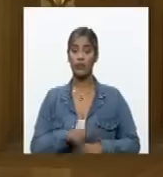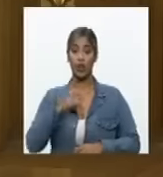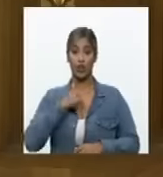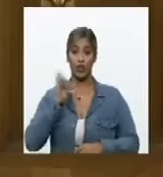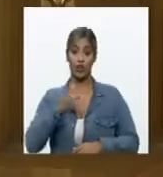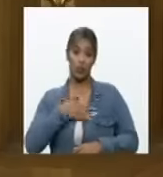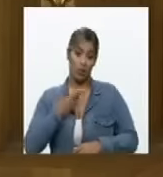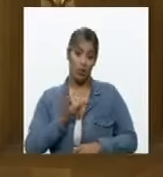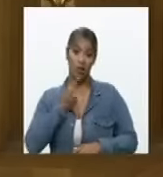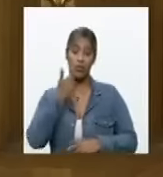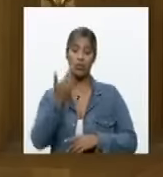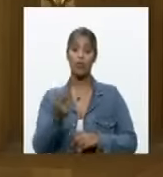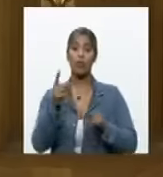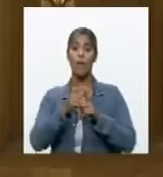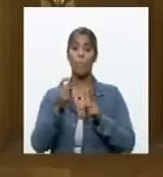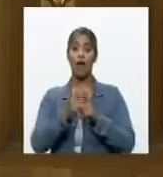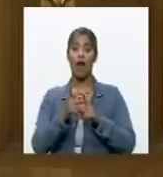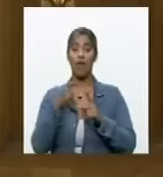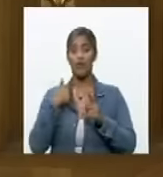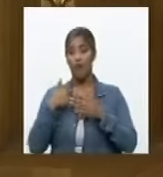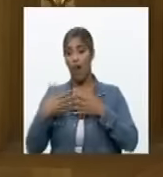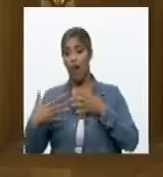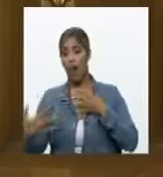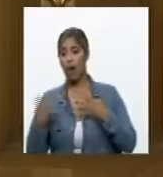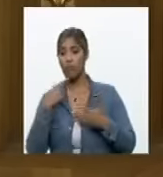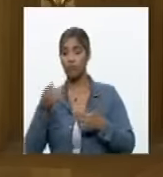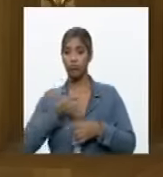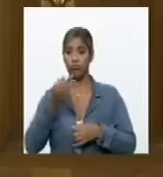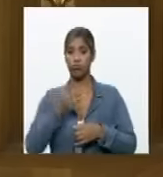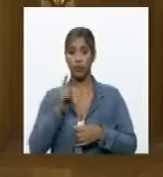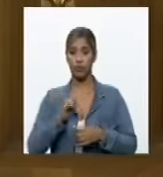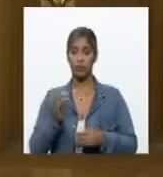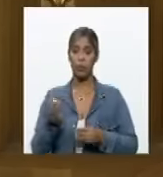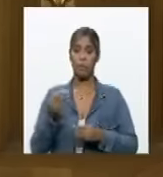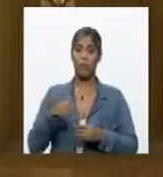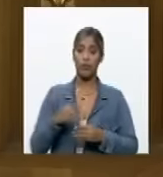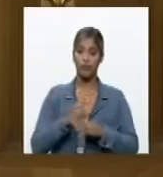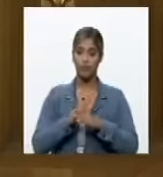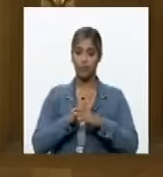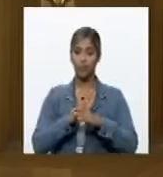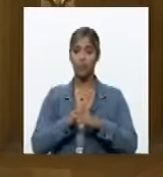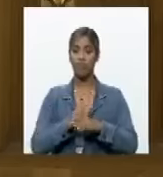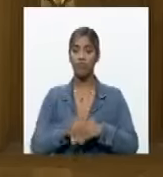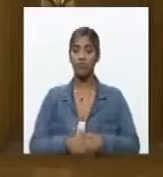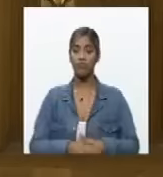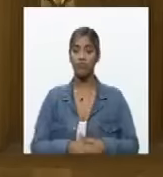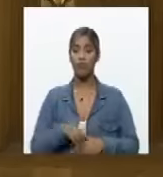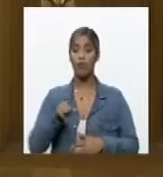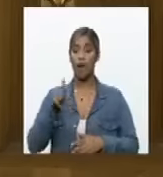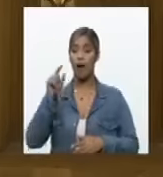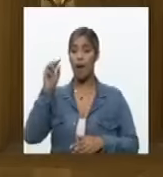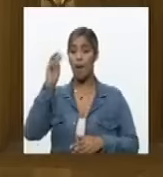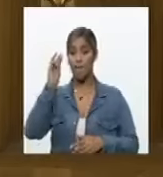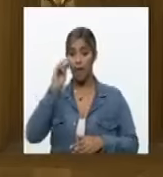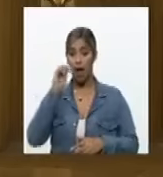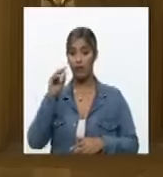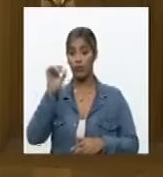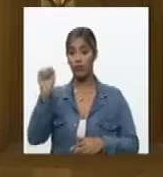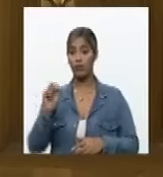quisiera mencionar una frase, para no extenderme mucho, que nos deja el maestro Simón